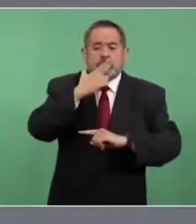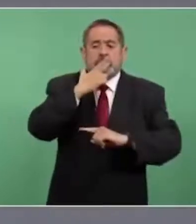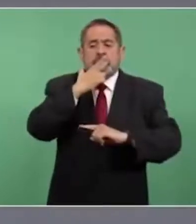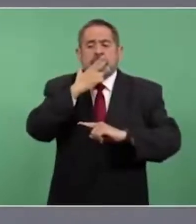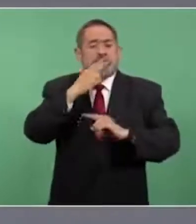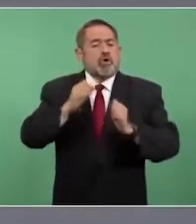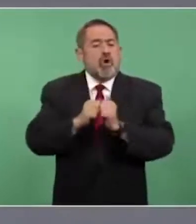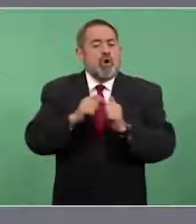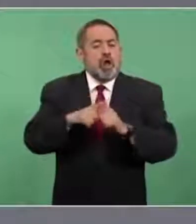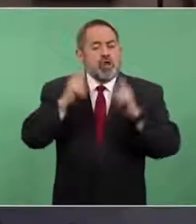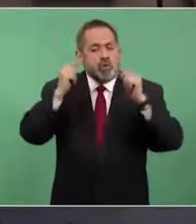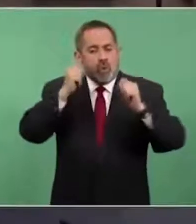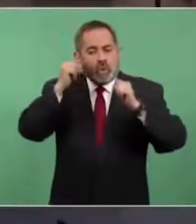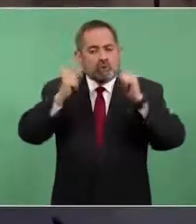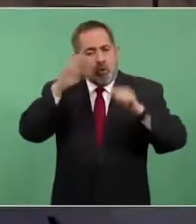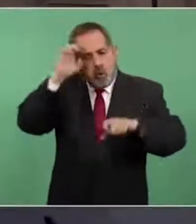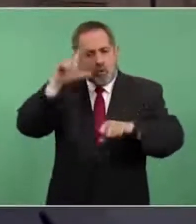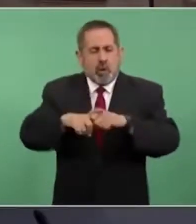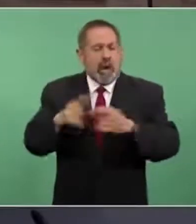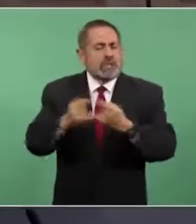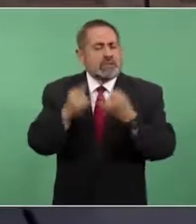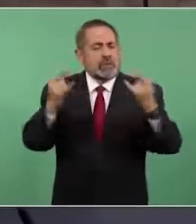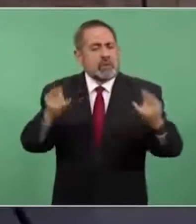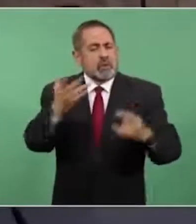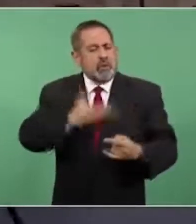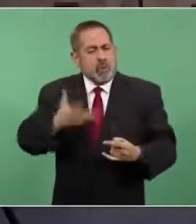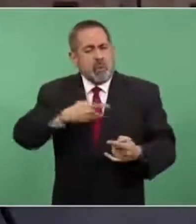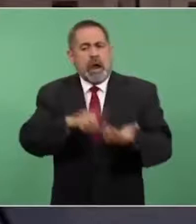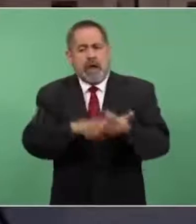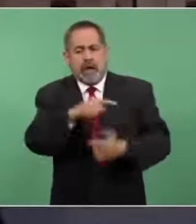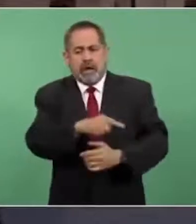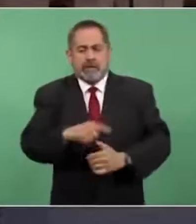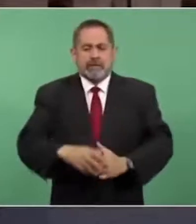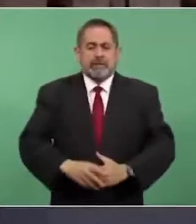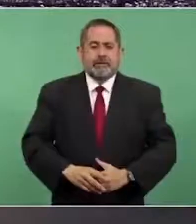el turismo cultural e histórico.